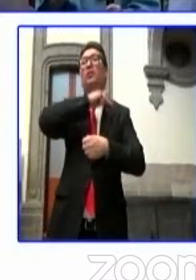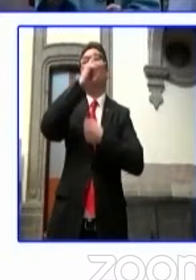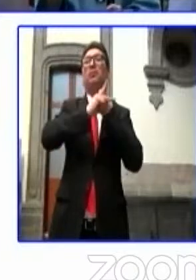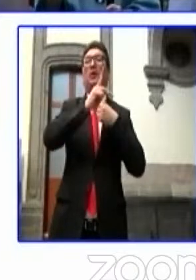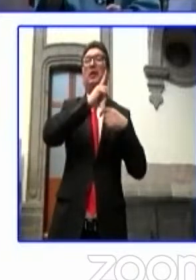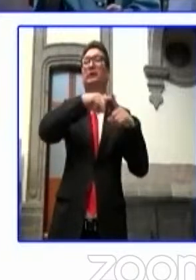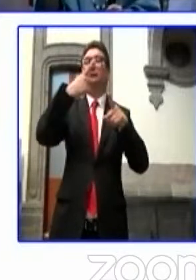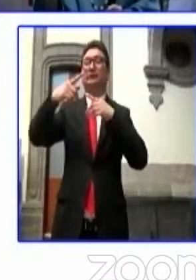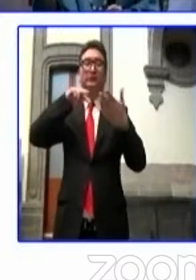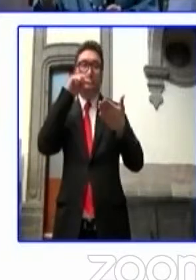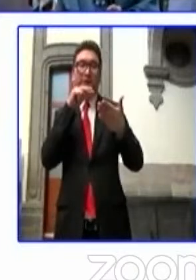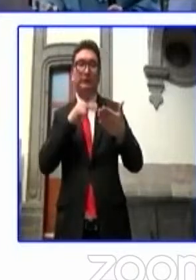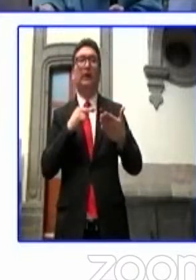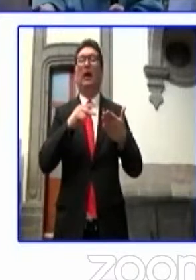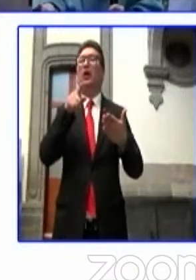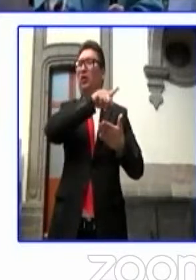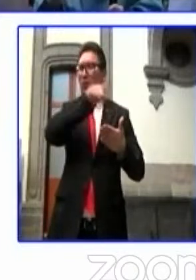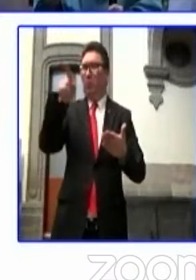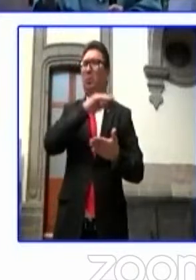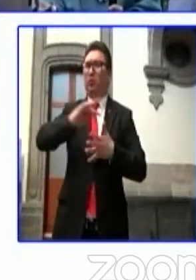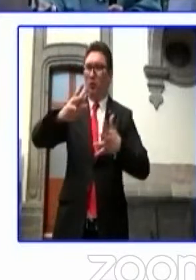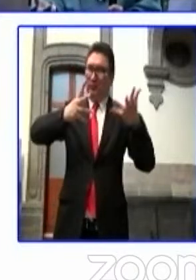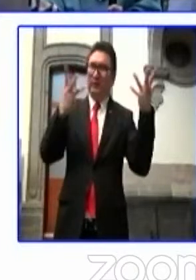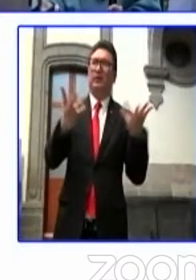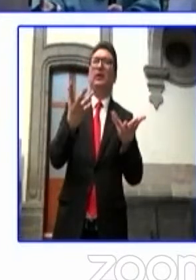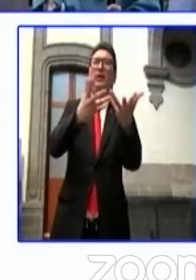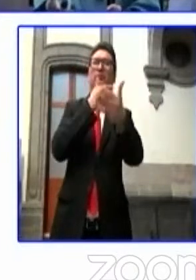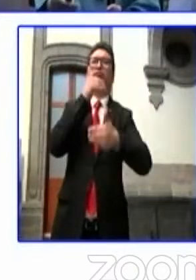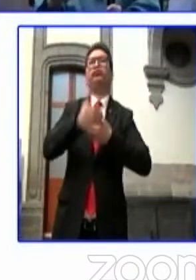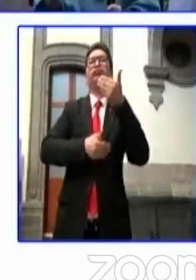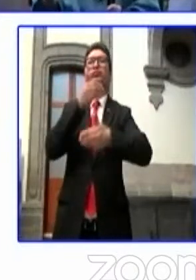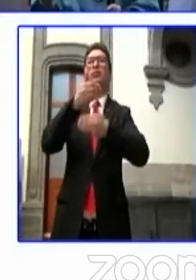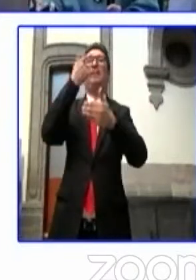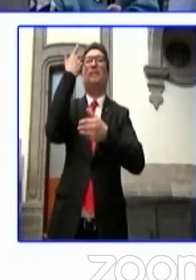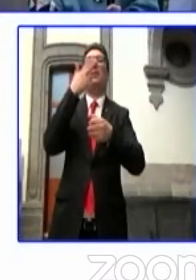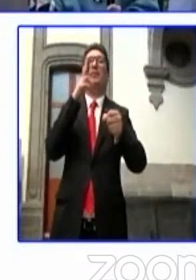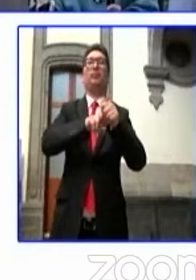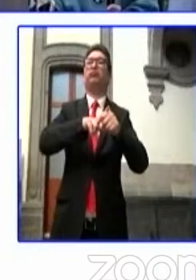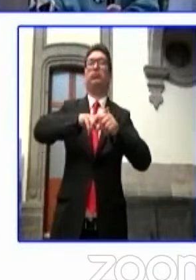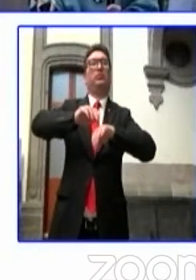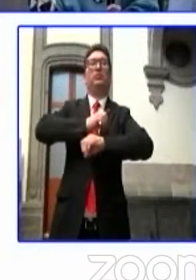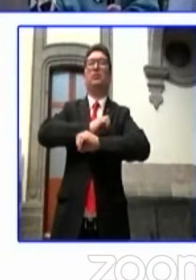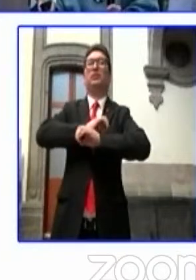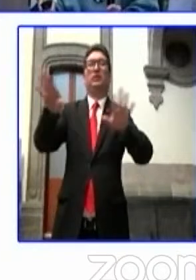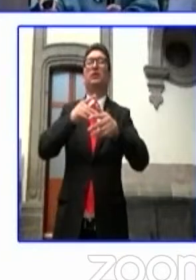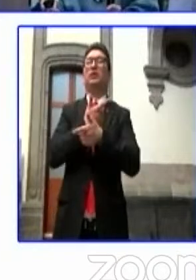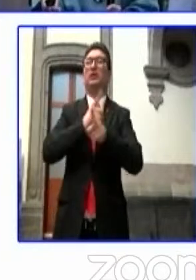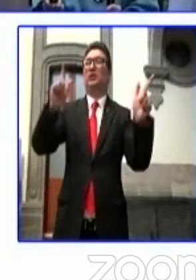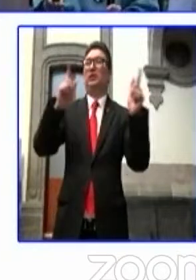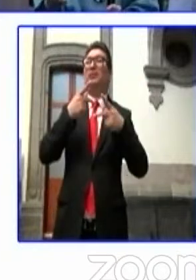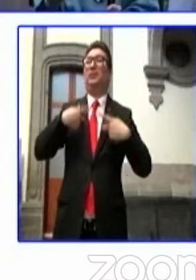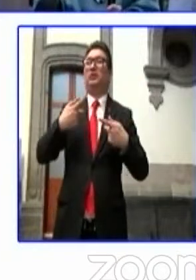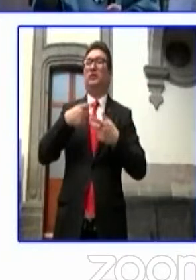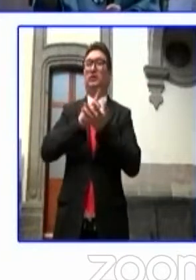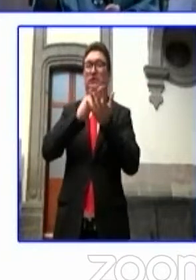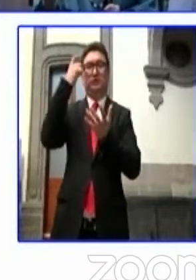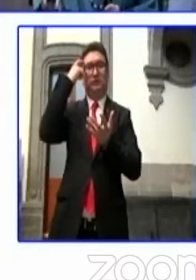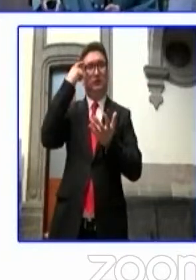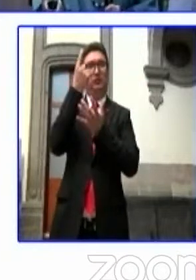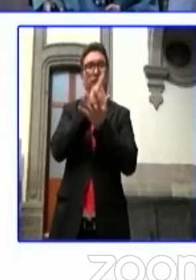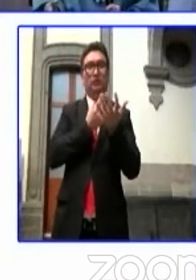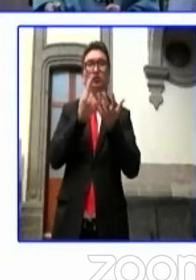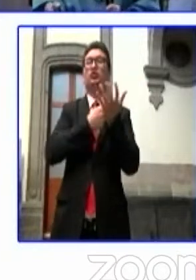para iniciar inmediatamente el proceso de devolver a las personas con discapacidad psicosocial e intelectual